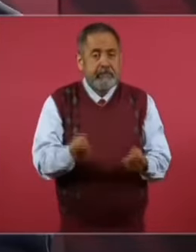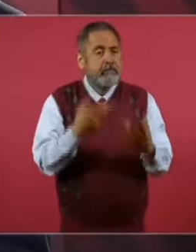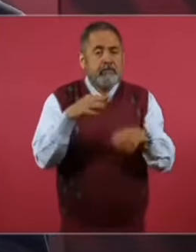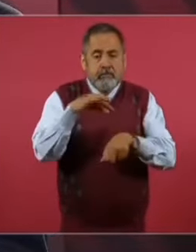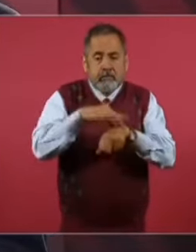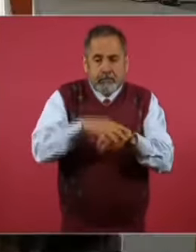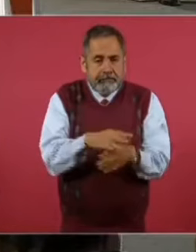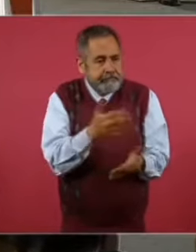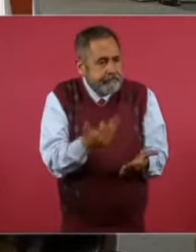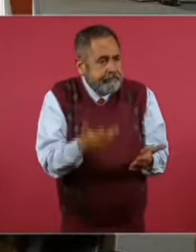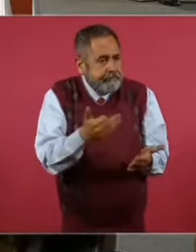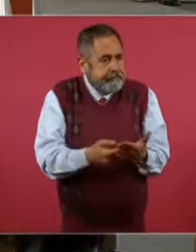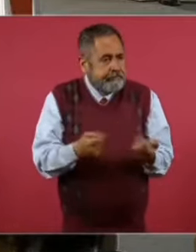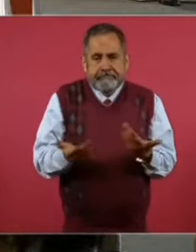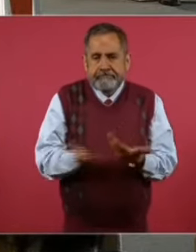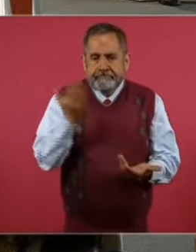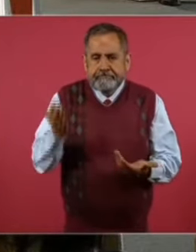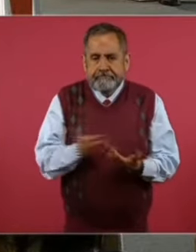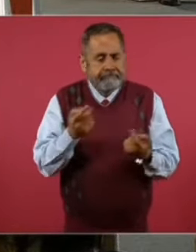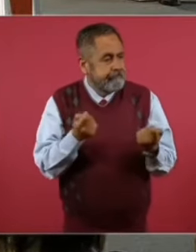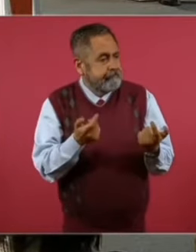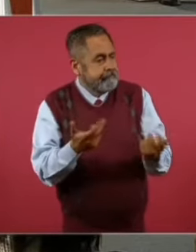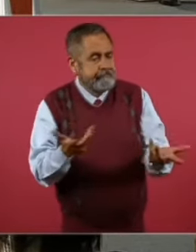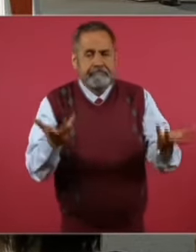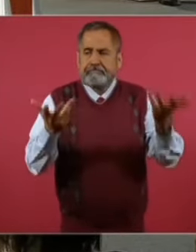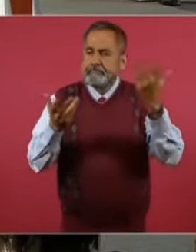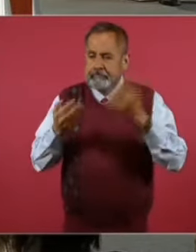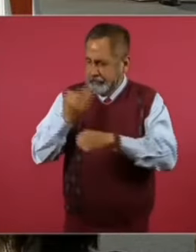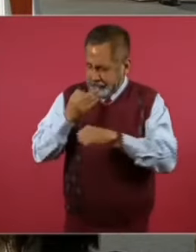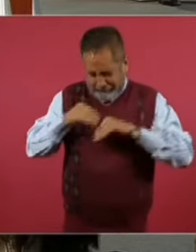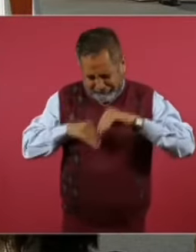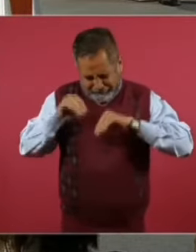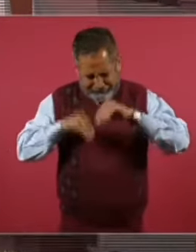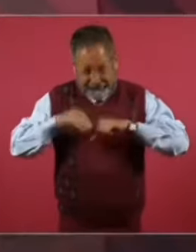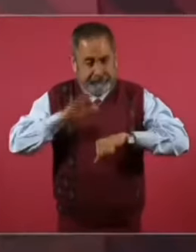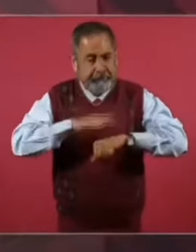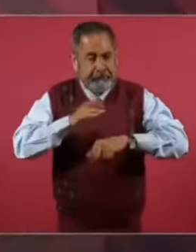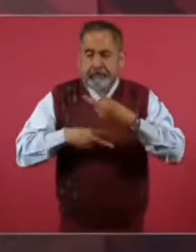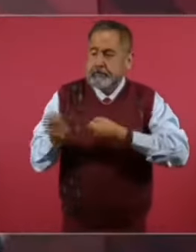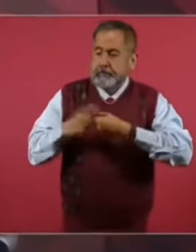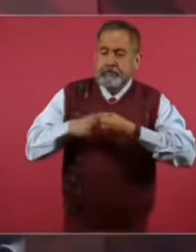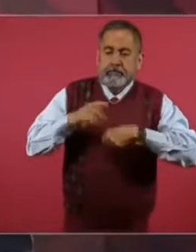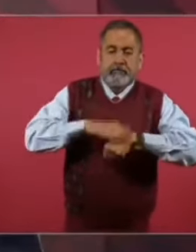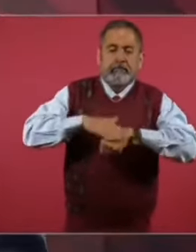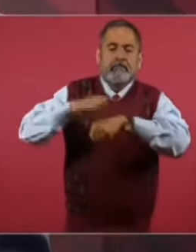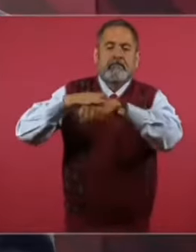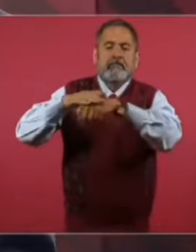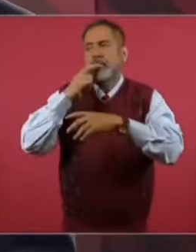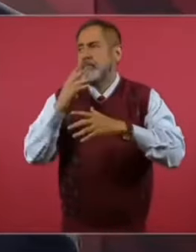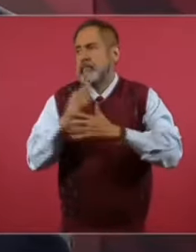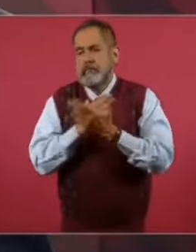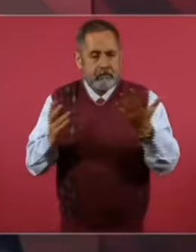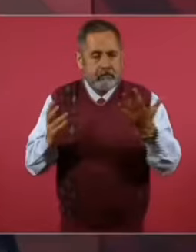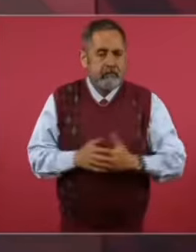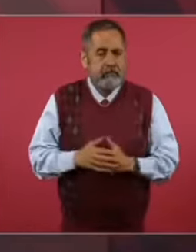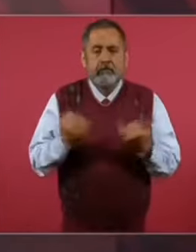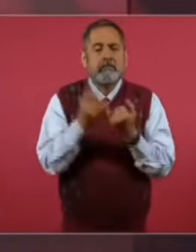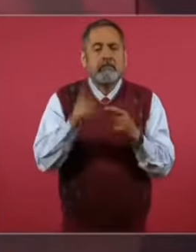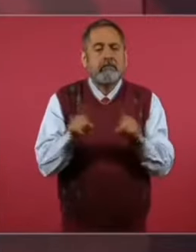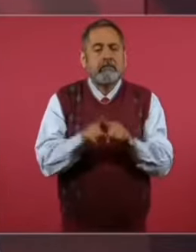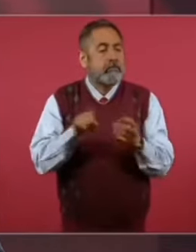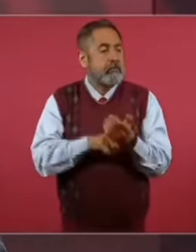médicos habían cuántos hay ahora pero lo mismo en el caso de